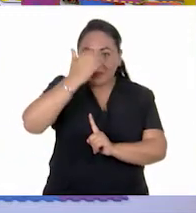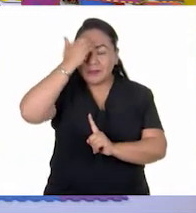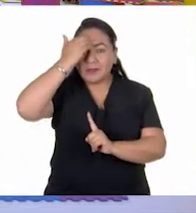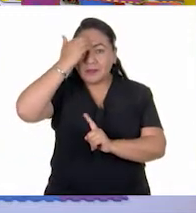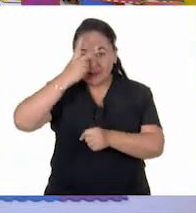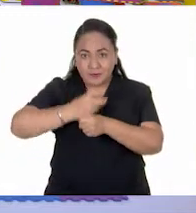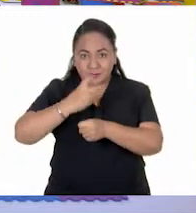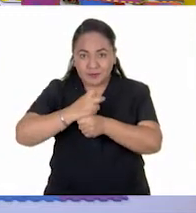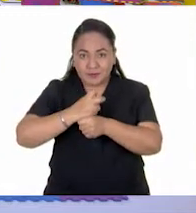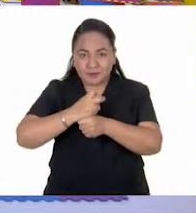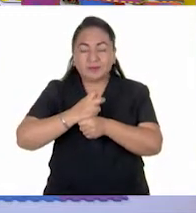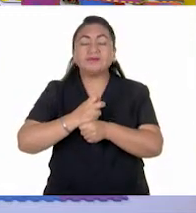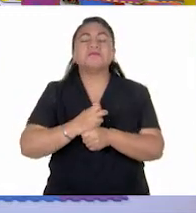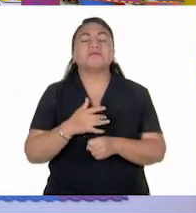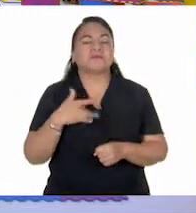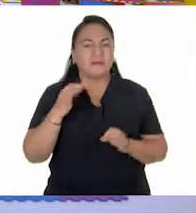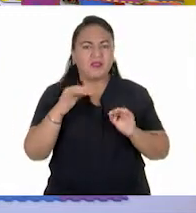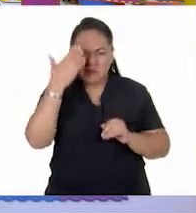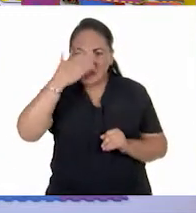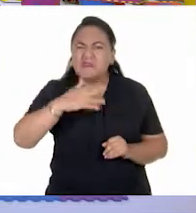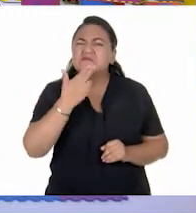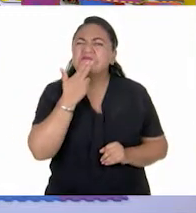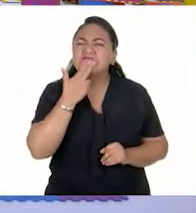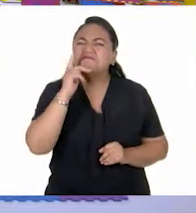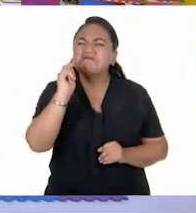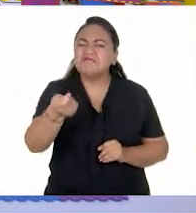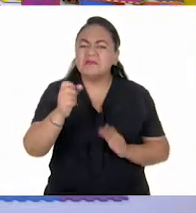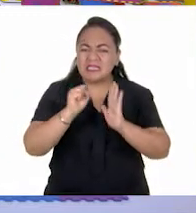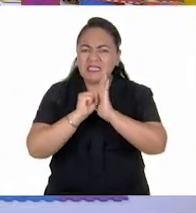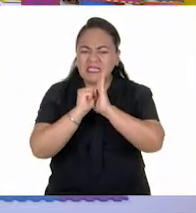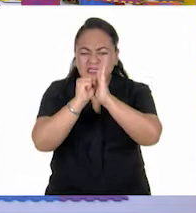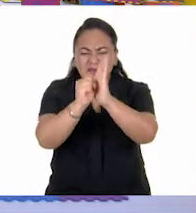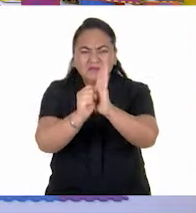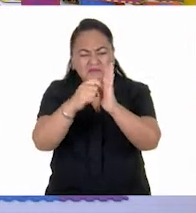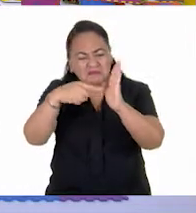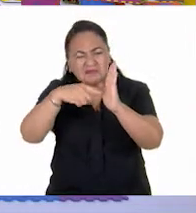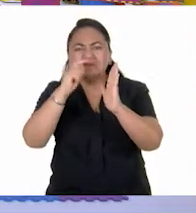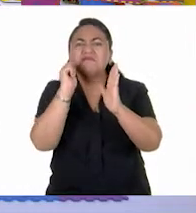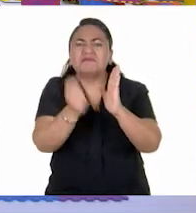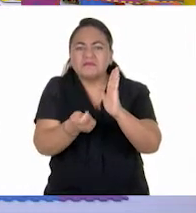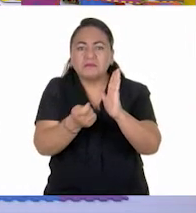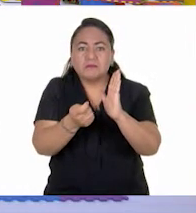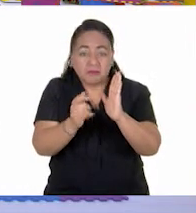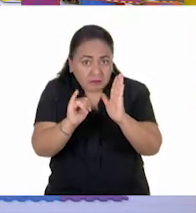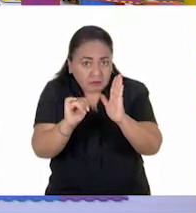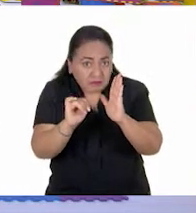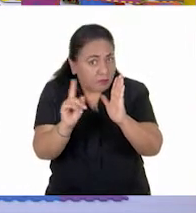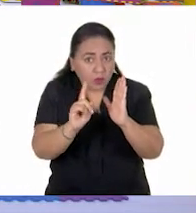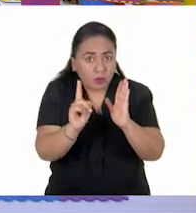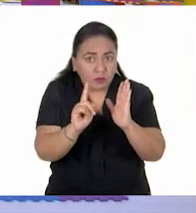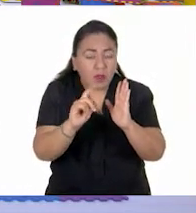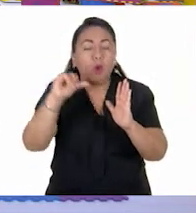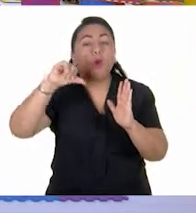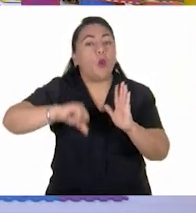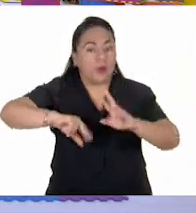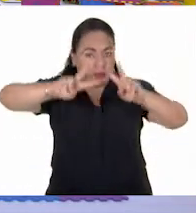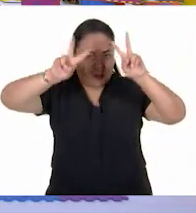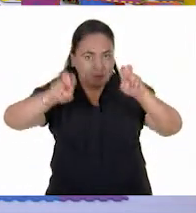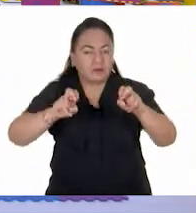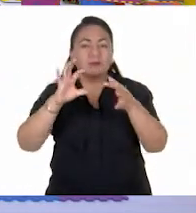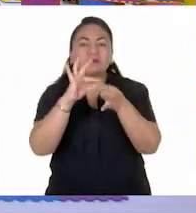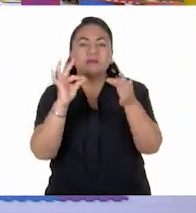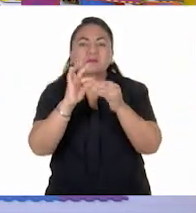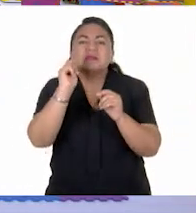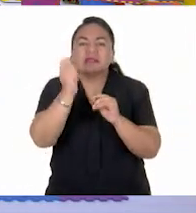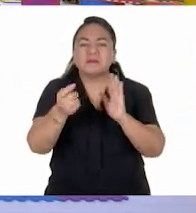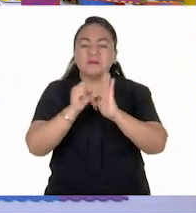Me parece perfecto. ¿Ustedes saben para qué sirven los símbolos? ¿Sí? ¿No? Pues ese es el tema de hoy. ¿Les parece